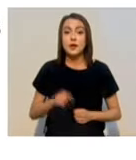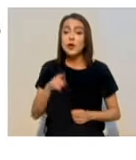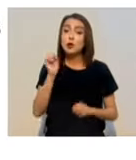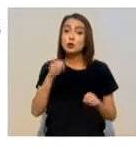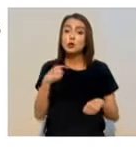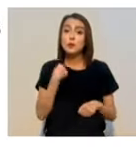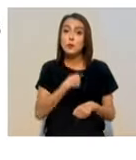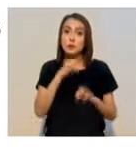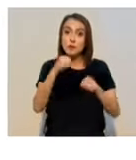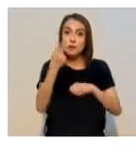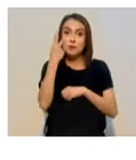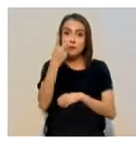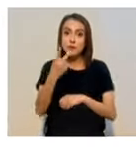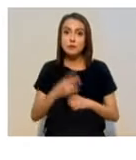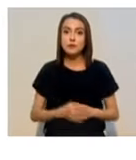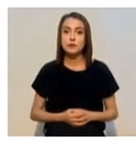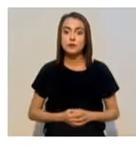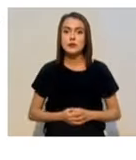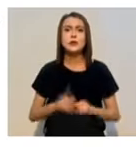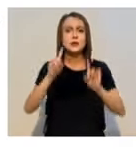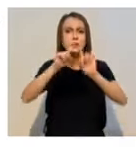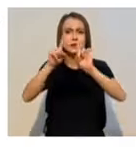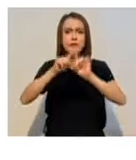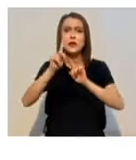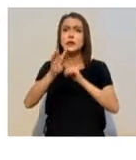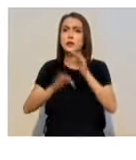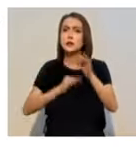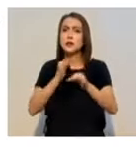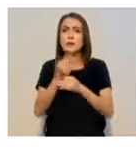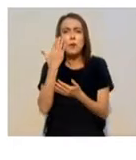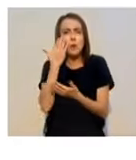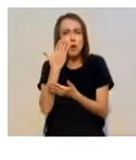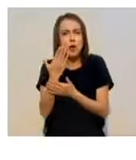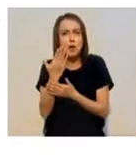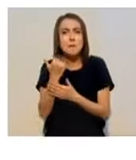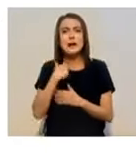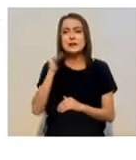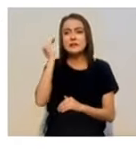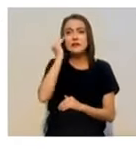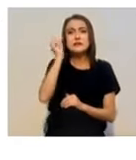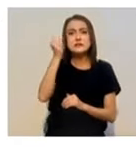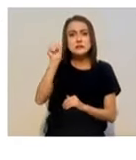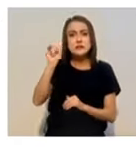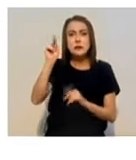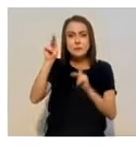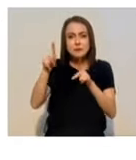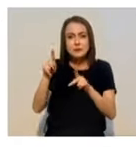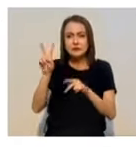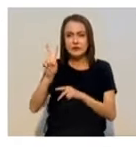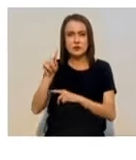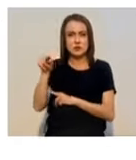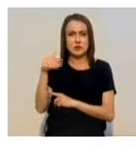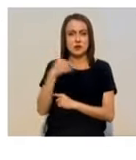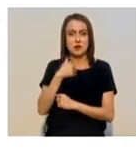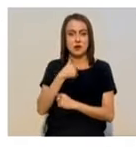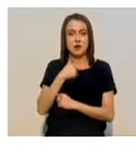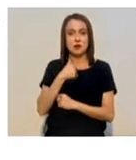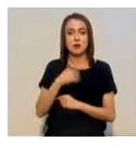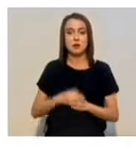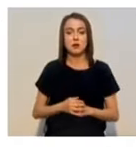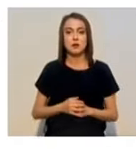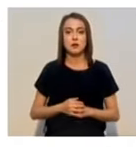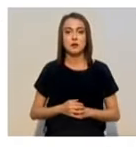Aquí vemos que hay diferentes tipos de pruebas para detectar el virus SARS-CoV-2 que